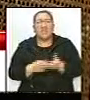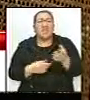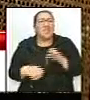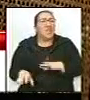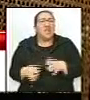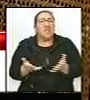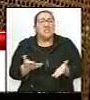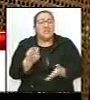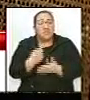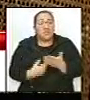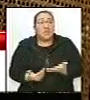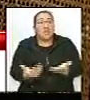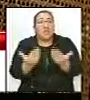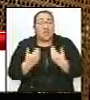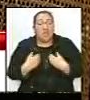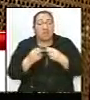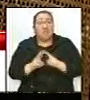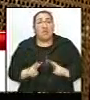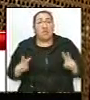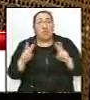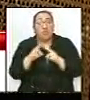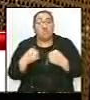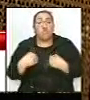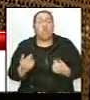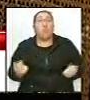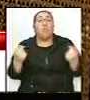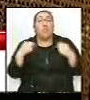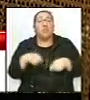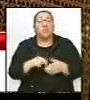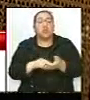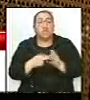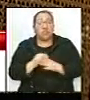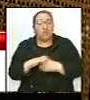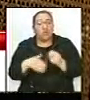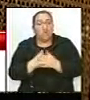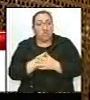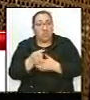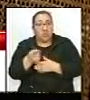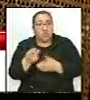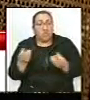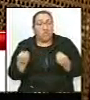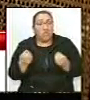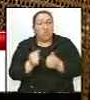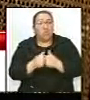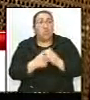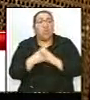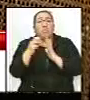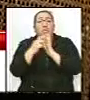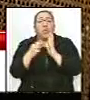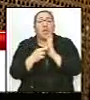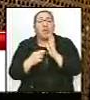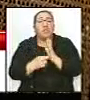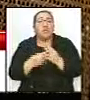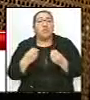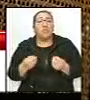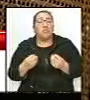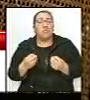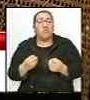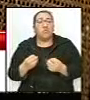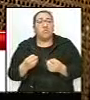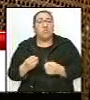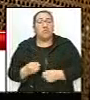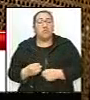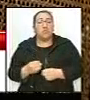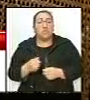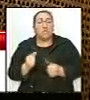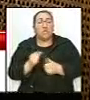haciendo para darle el valor agregado? Yo veo ahí desembarcaderos, todos los programas como son